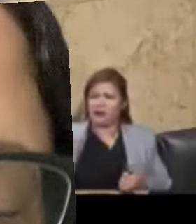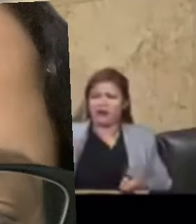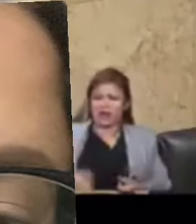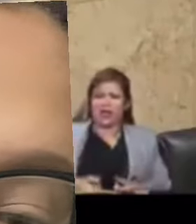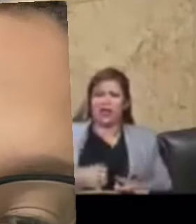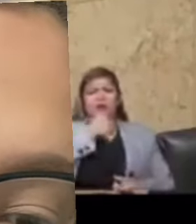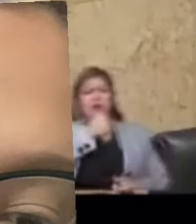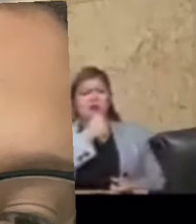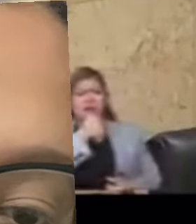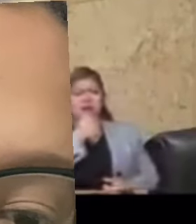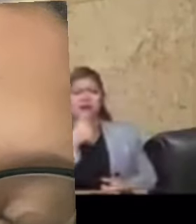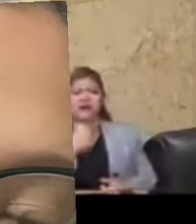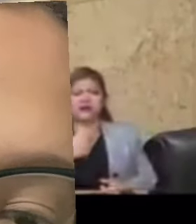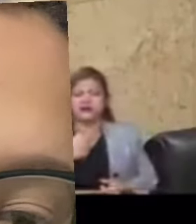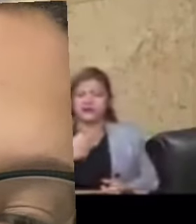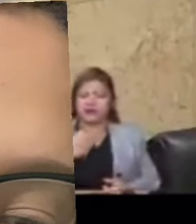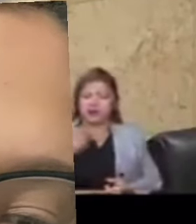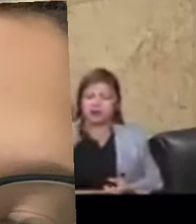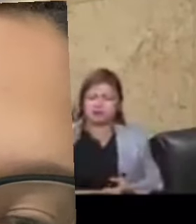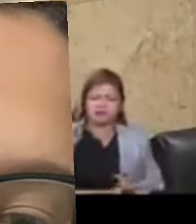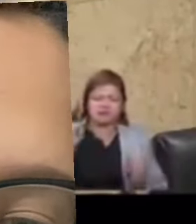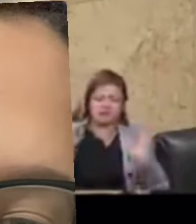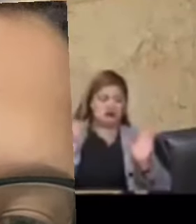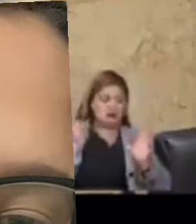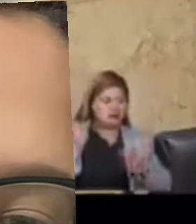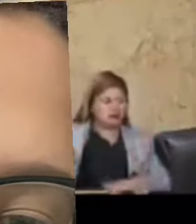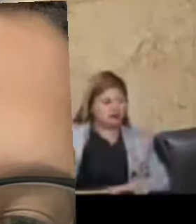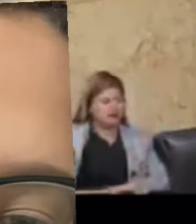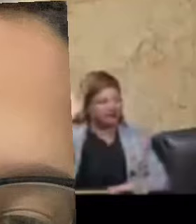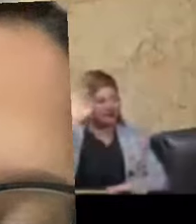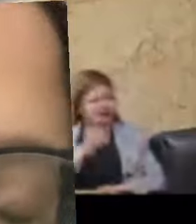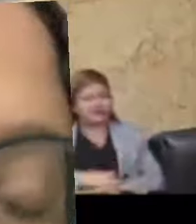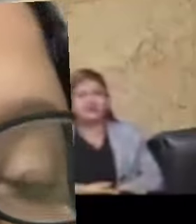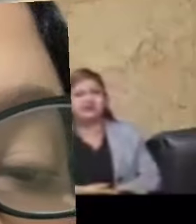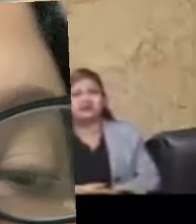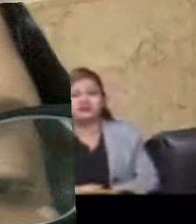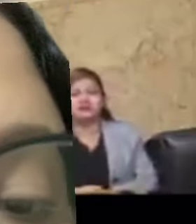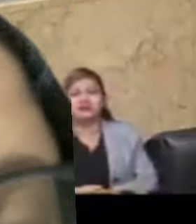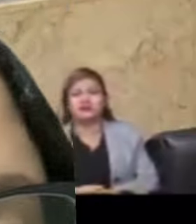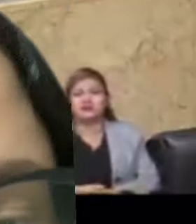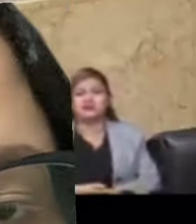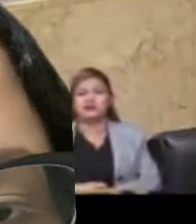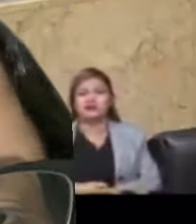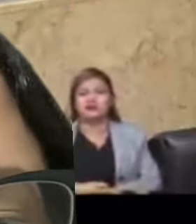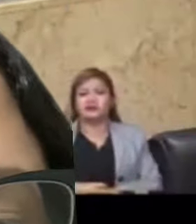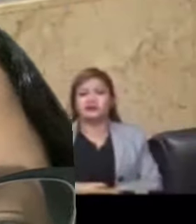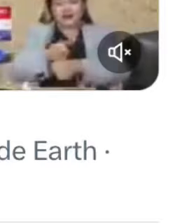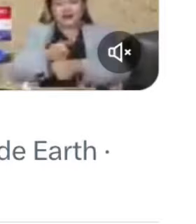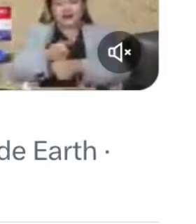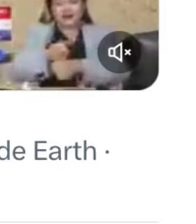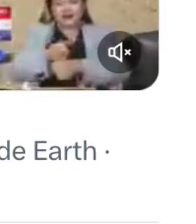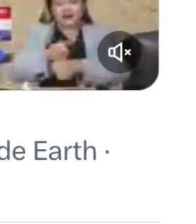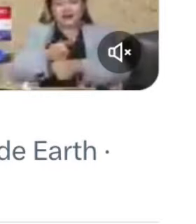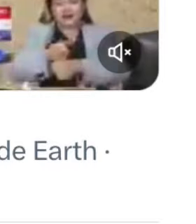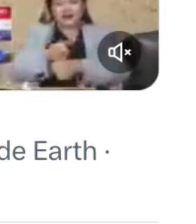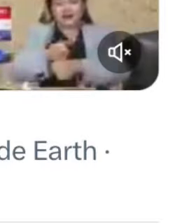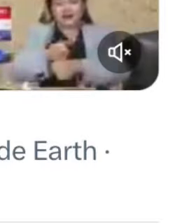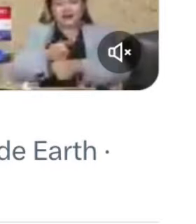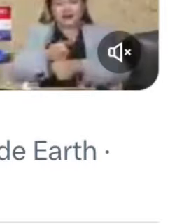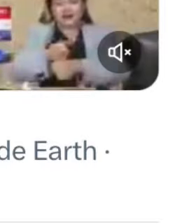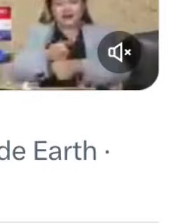micrófono pero cardote son cuando realmente le toca dirigir a Hola a